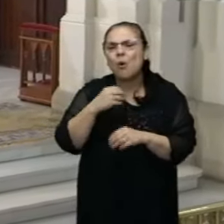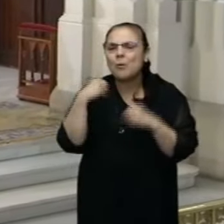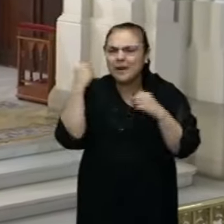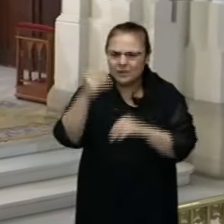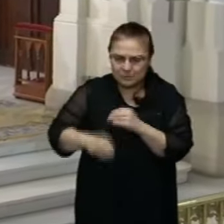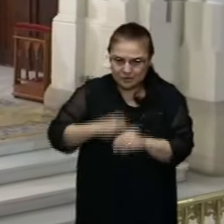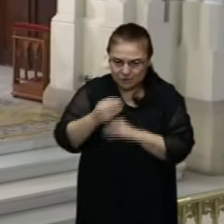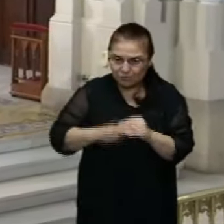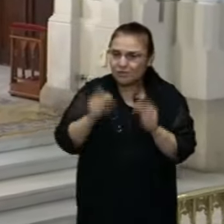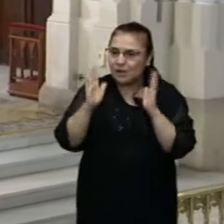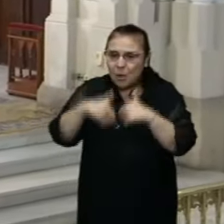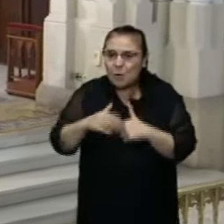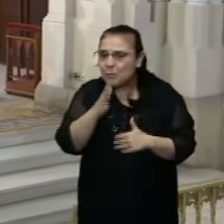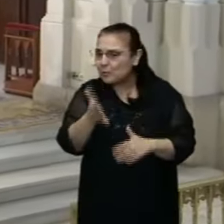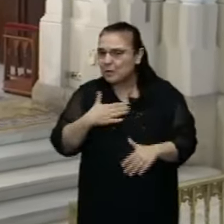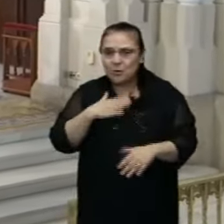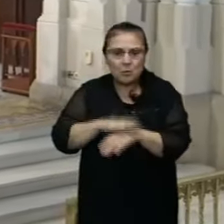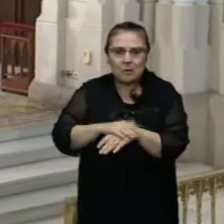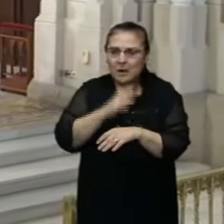palabra, obra y omisión.